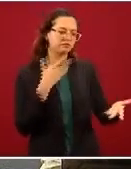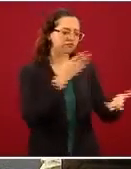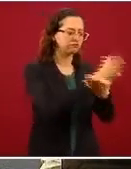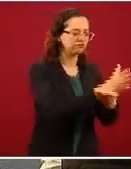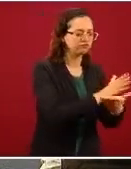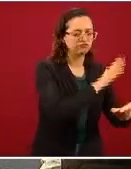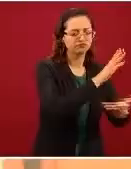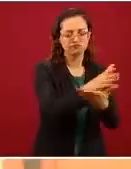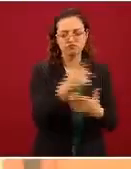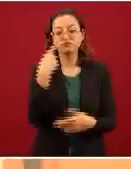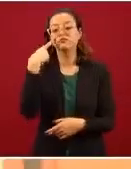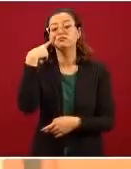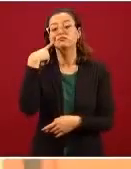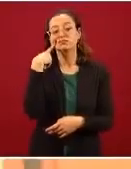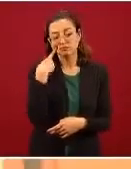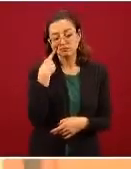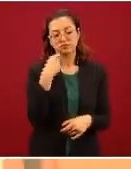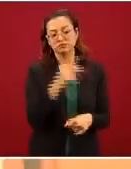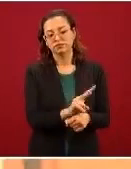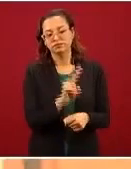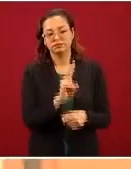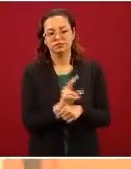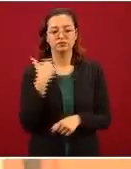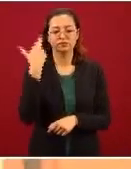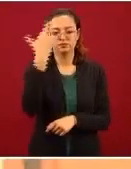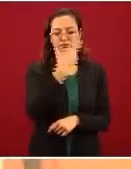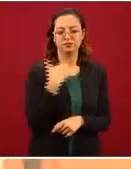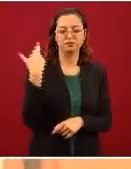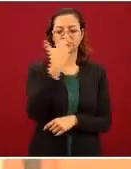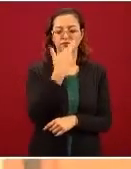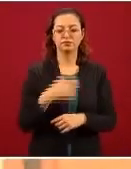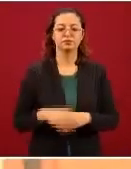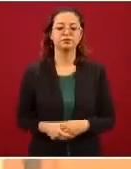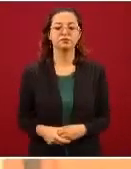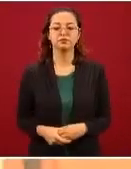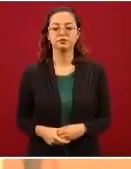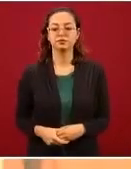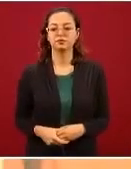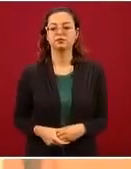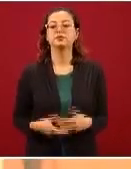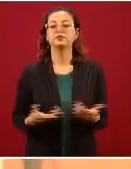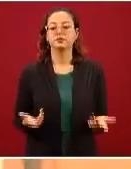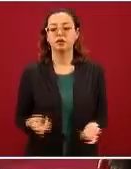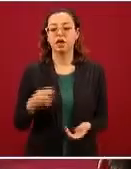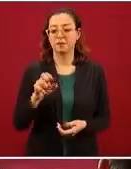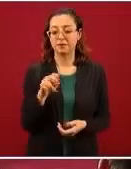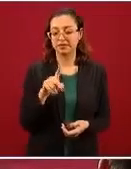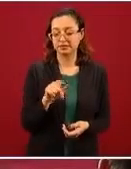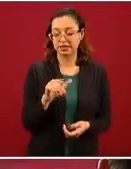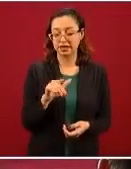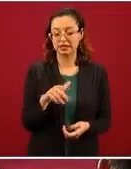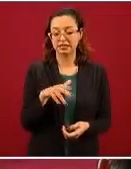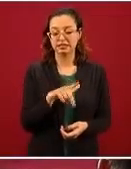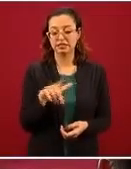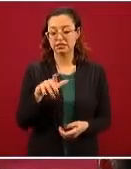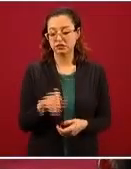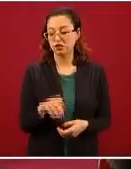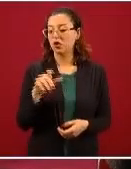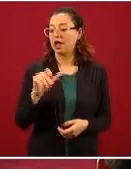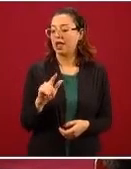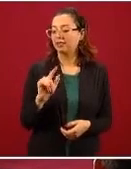o ver si están haciendo este tipo de cosas. Ahorita ya se estuvo en Manzanillo, se estuvo en Altamira, se van a